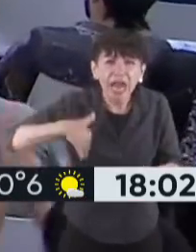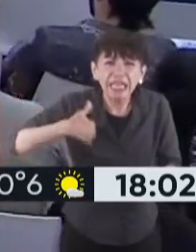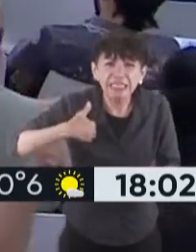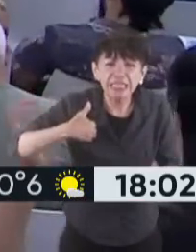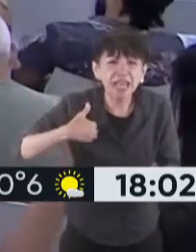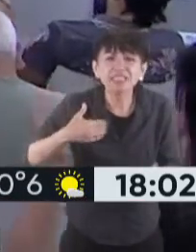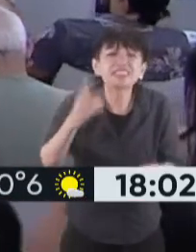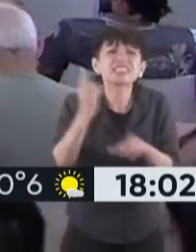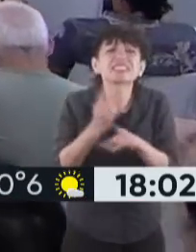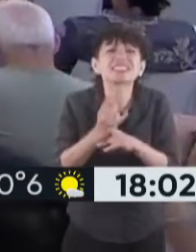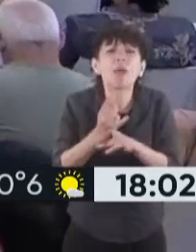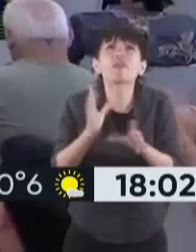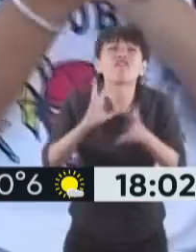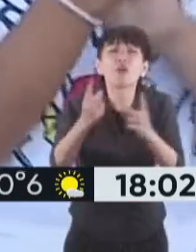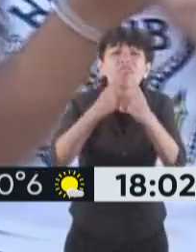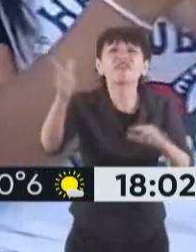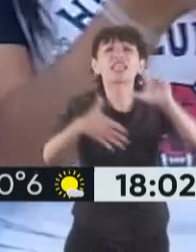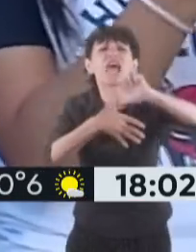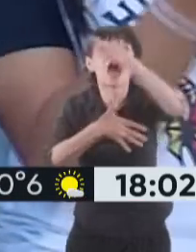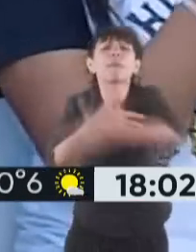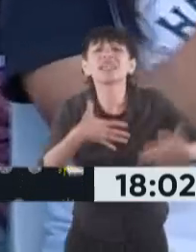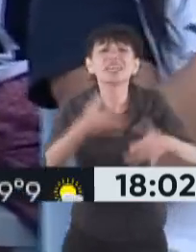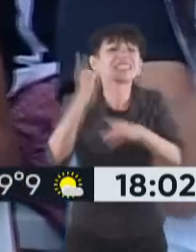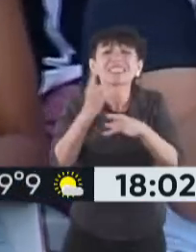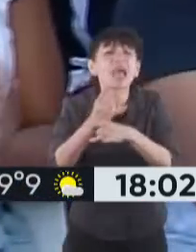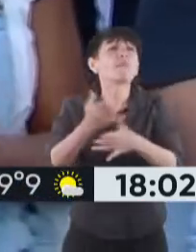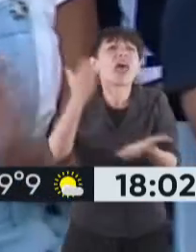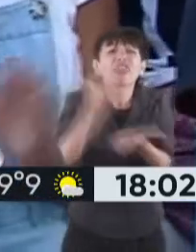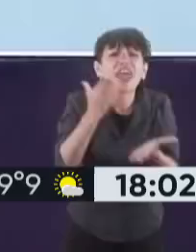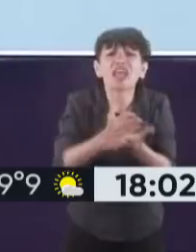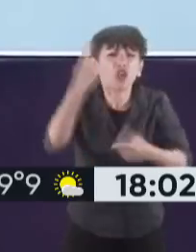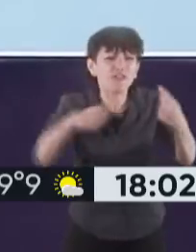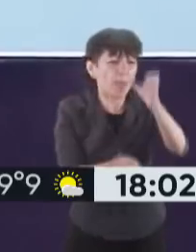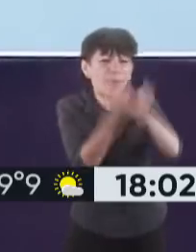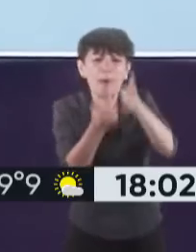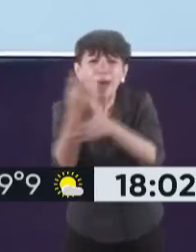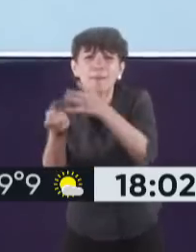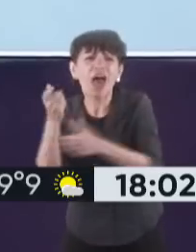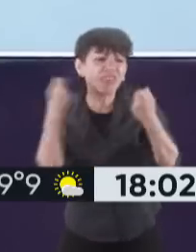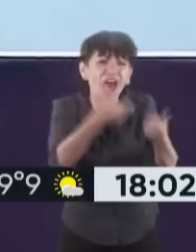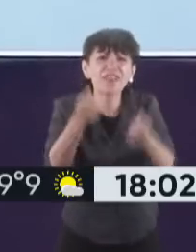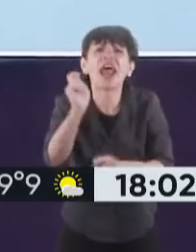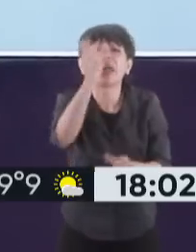fuimos distintos en América Latina por los derechos que dimos a los que trabajan.